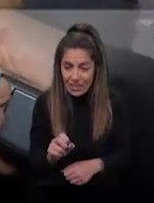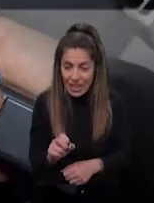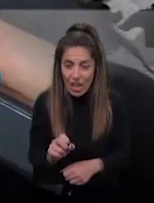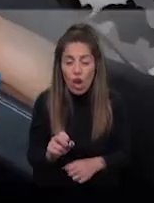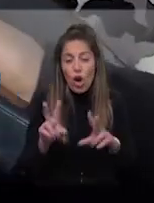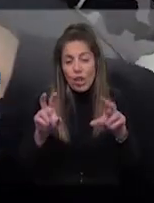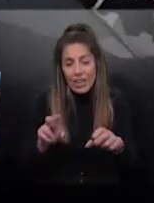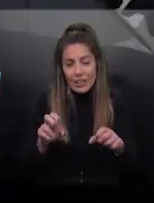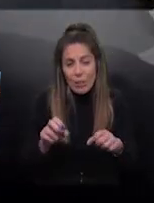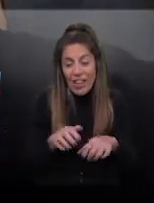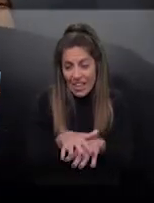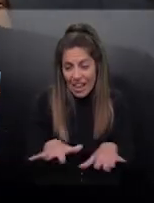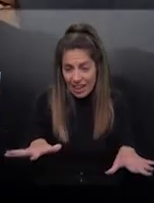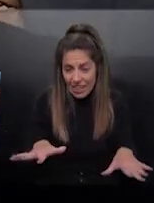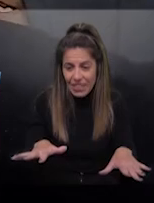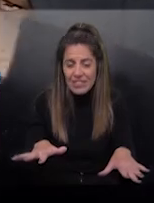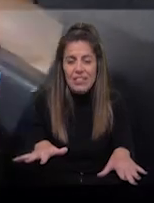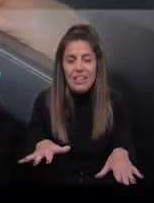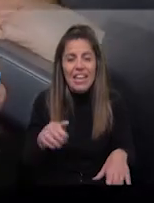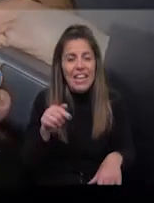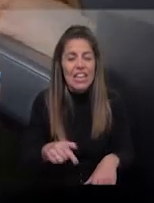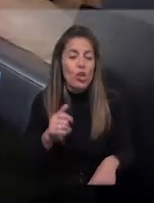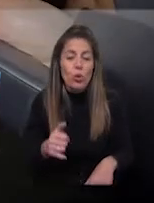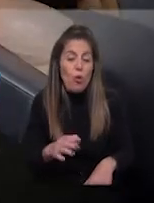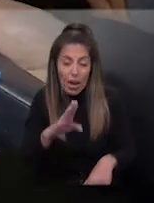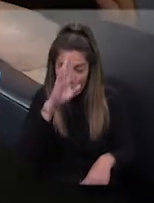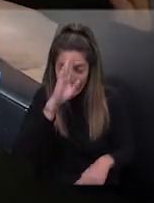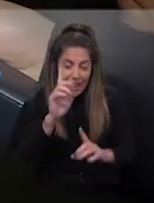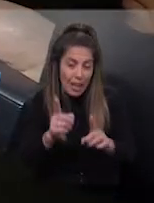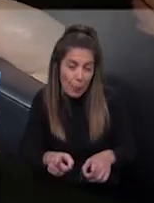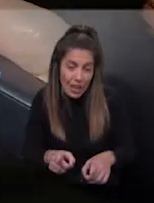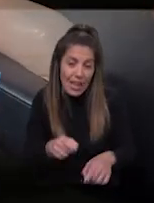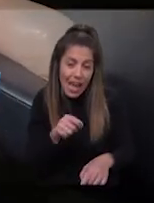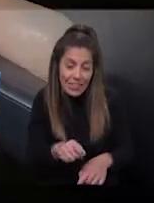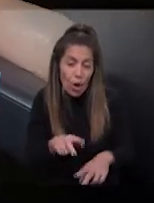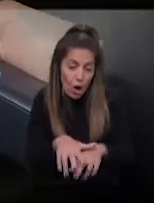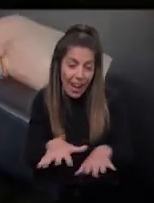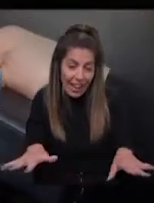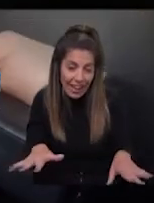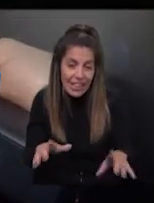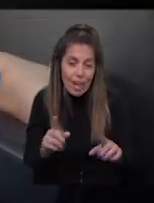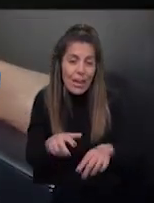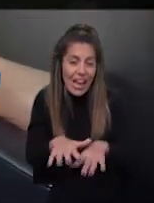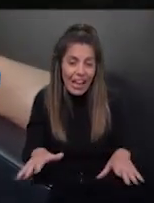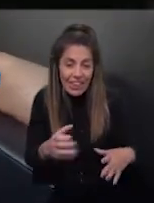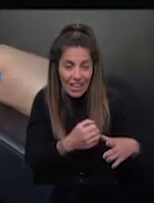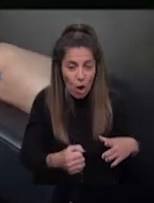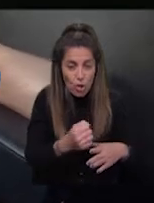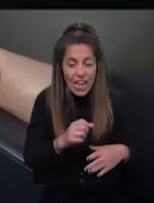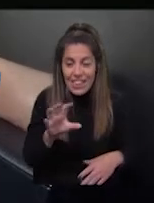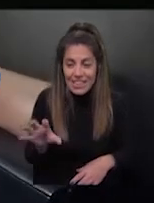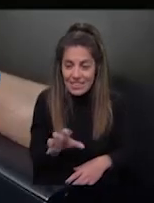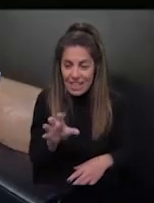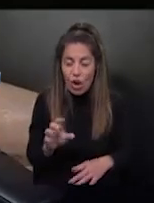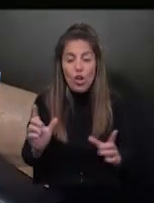el tema de las redes, ¿no? En esto tuvimos que aprender también en esa parte con las redes, y bueno, tenemos las redes de Olla del Cerro, nos